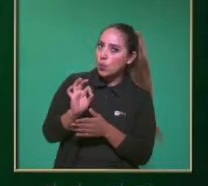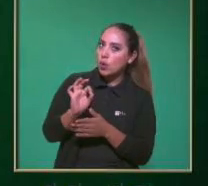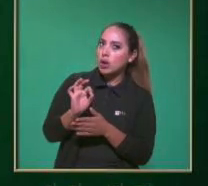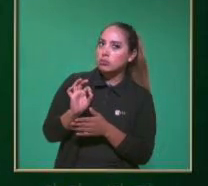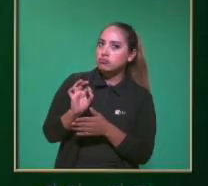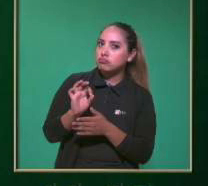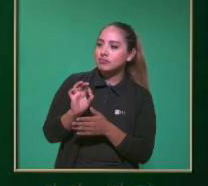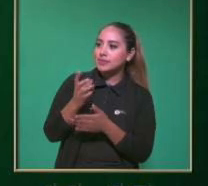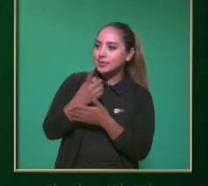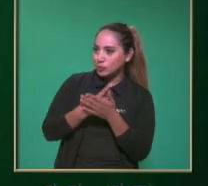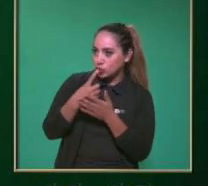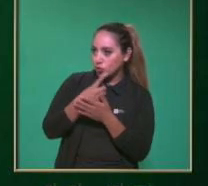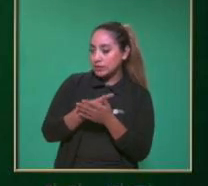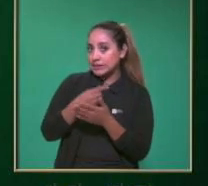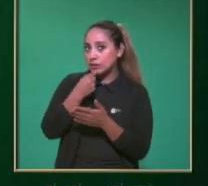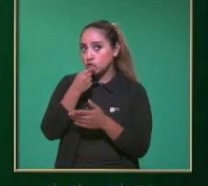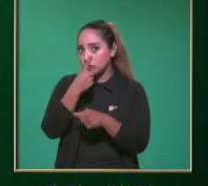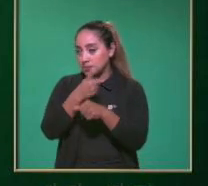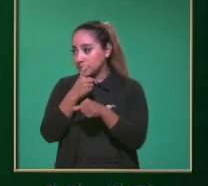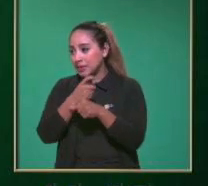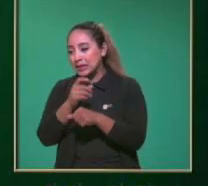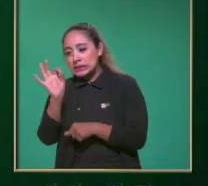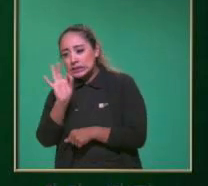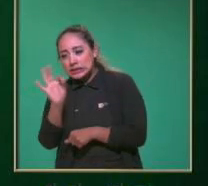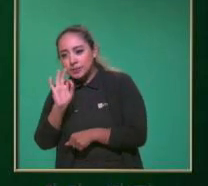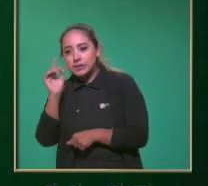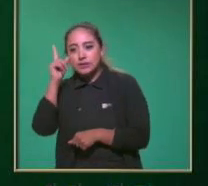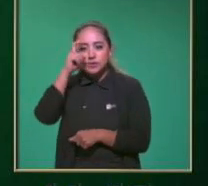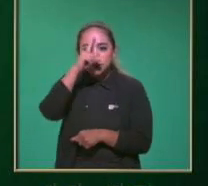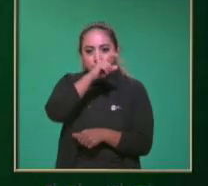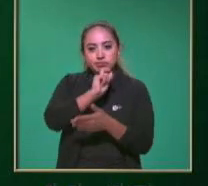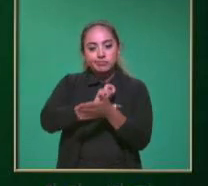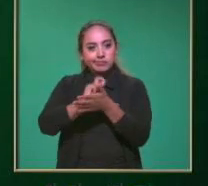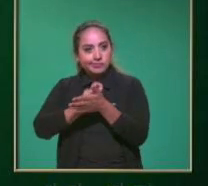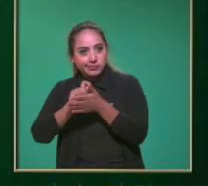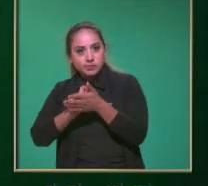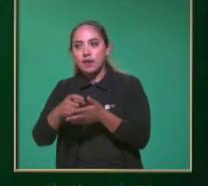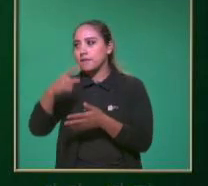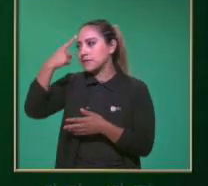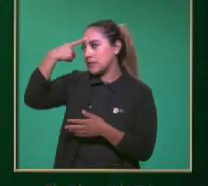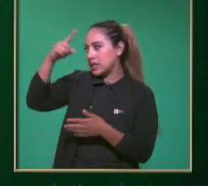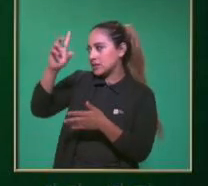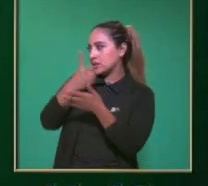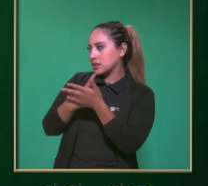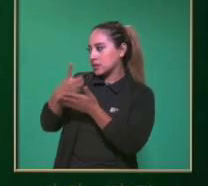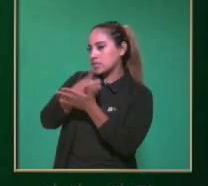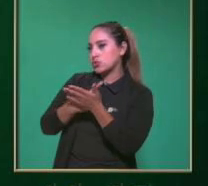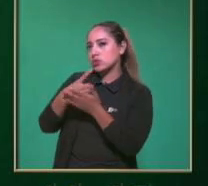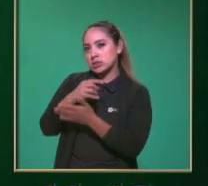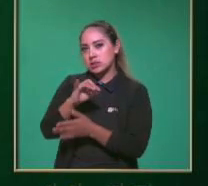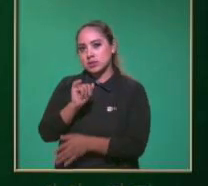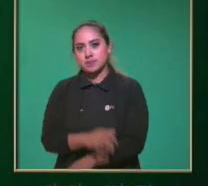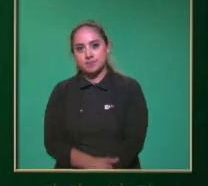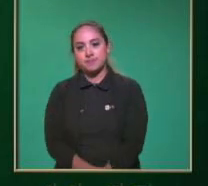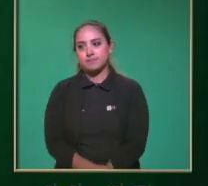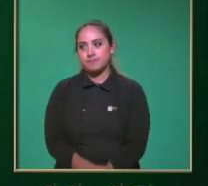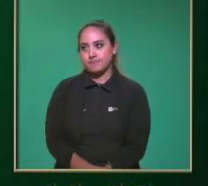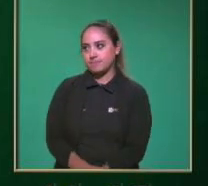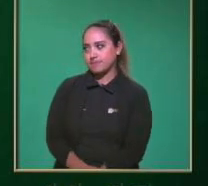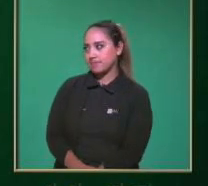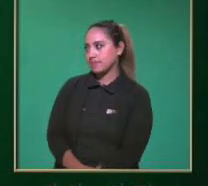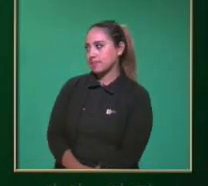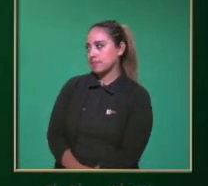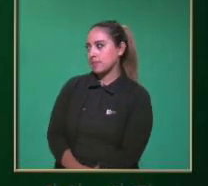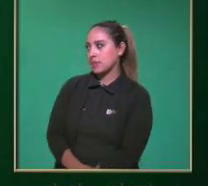dibujos. Para los niños de primero, que todavía batallan para escribir, maestra, pues es más fácil para ellos dibujar. Solo el dibujo. Entonces vas a poner